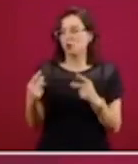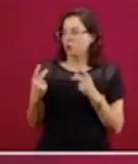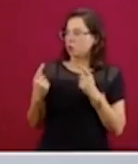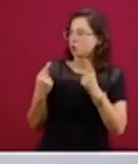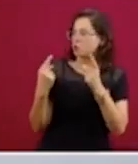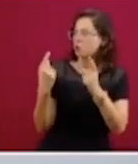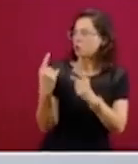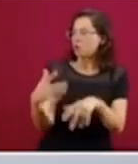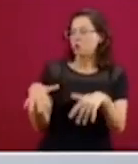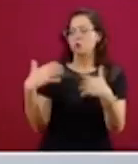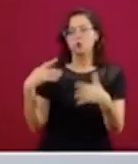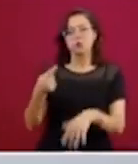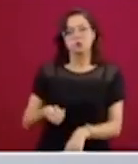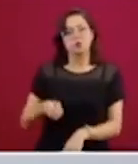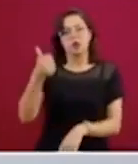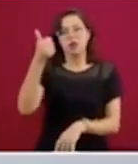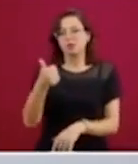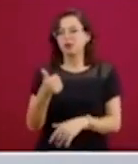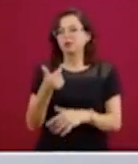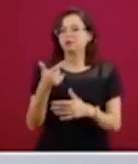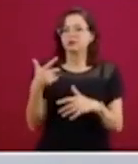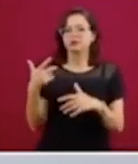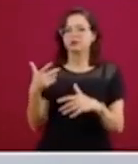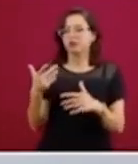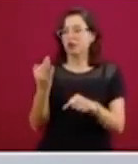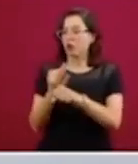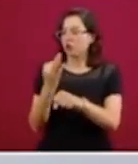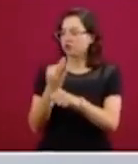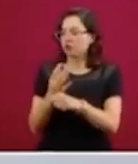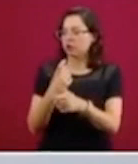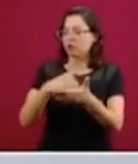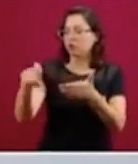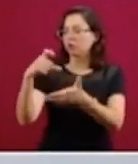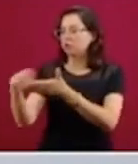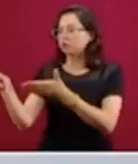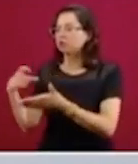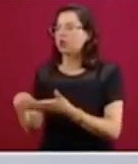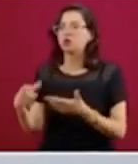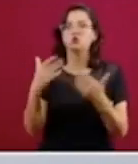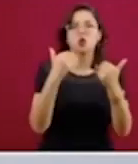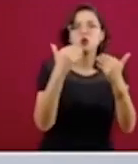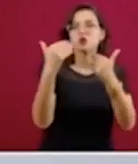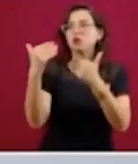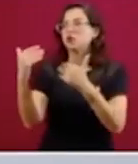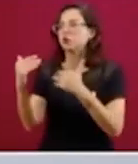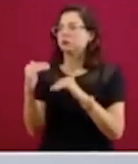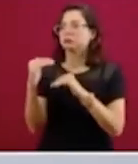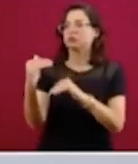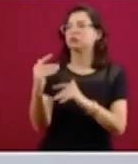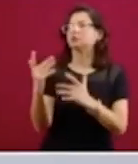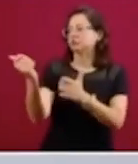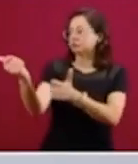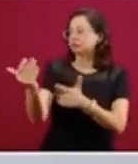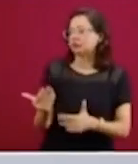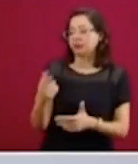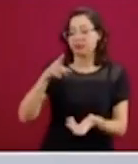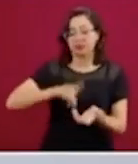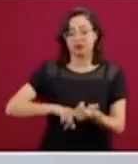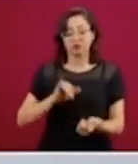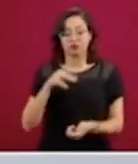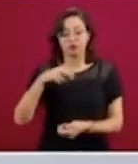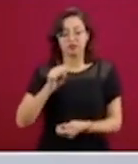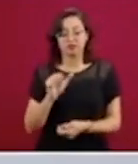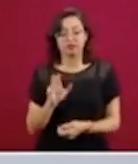este acceso a unos mercados sumamente restringidos en este momento. Al interior del país, el INSABI,